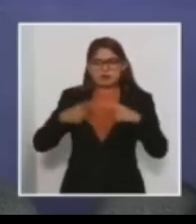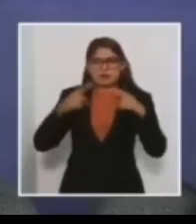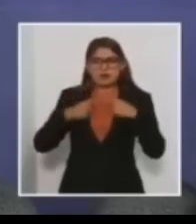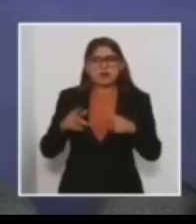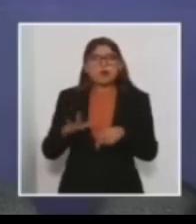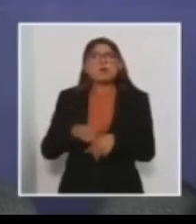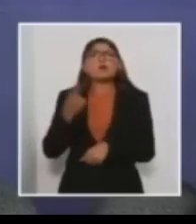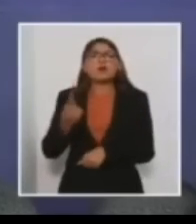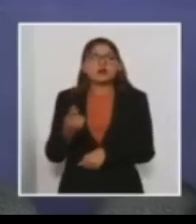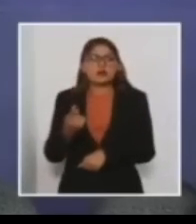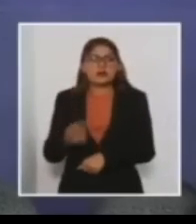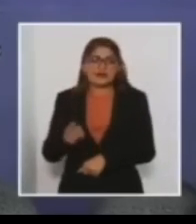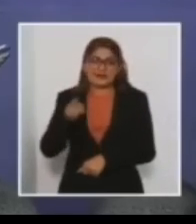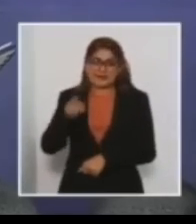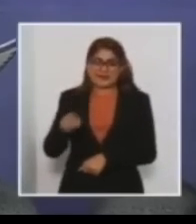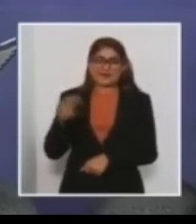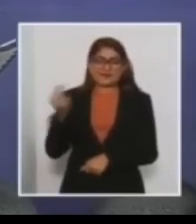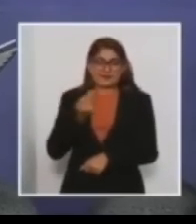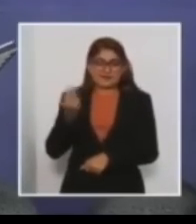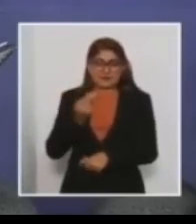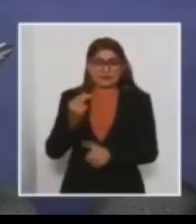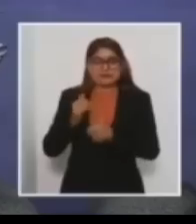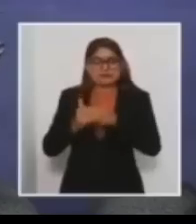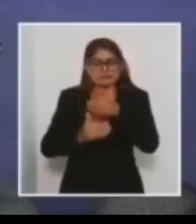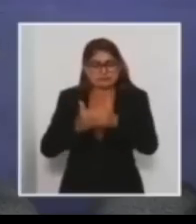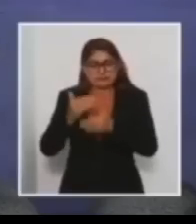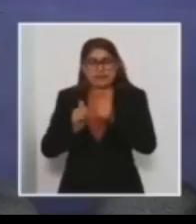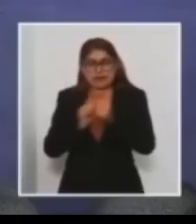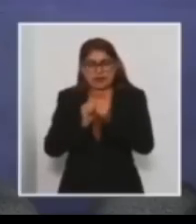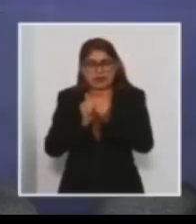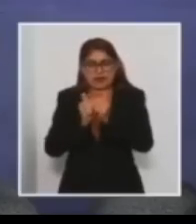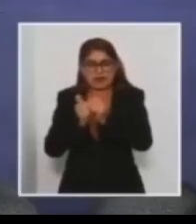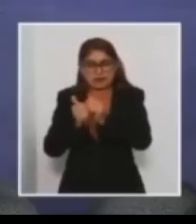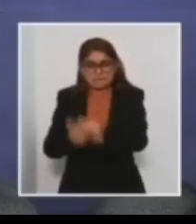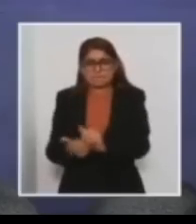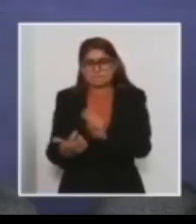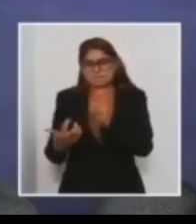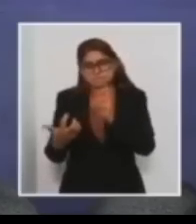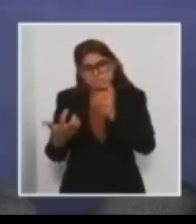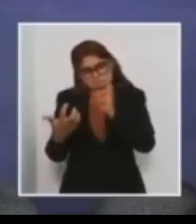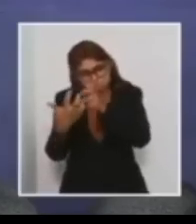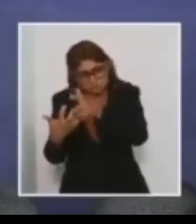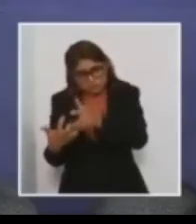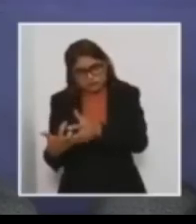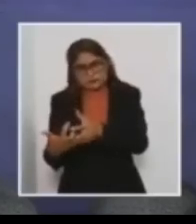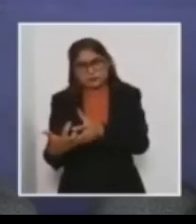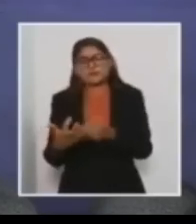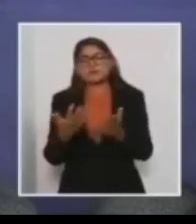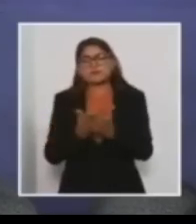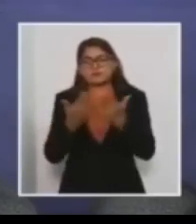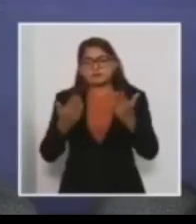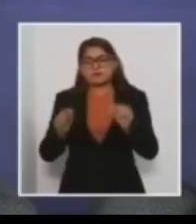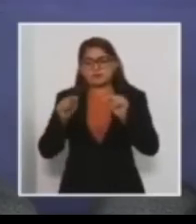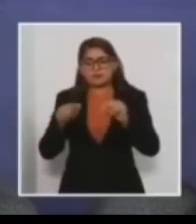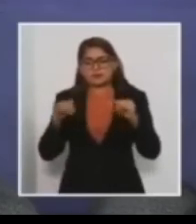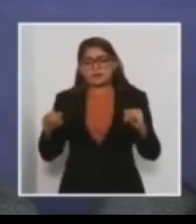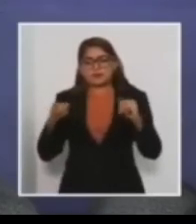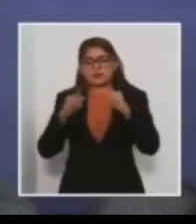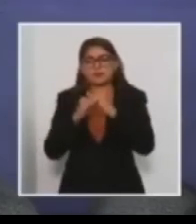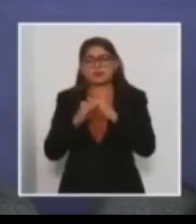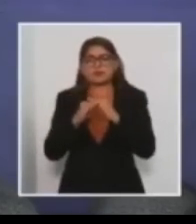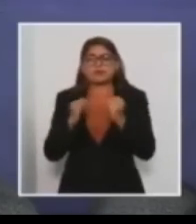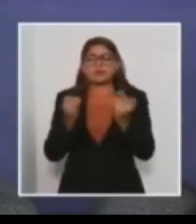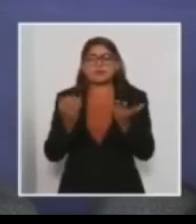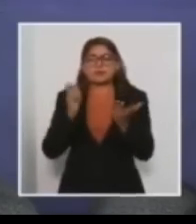solo si están en permanente evolución. En este sentido, las instituciones